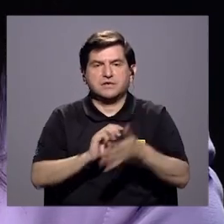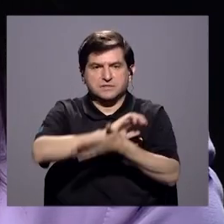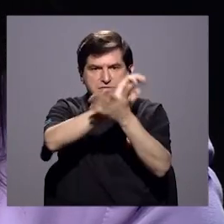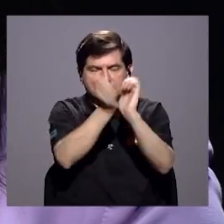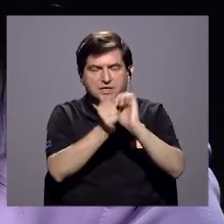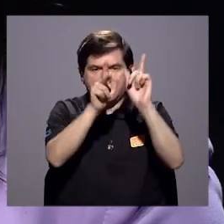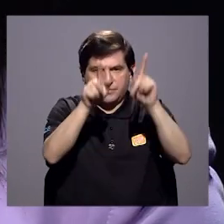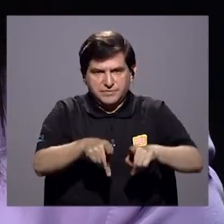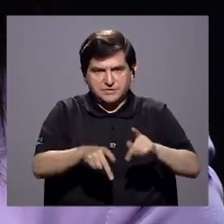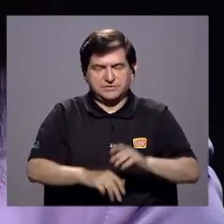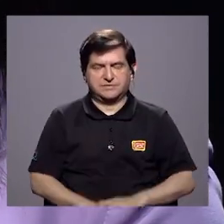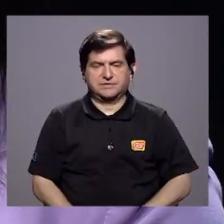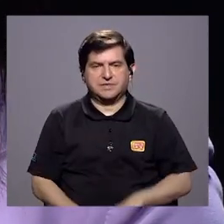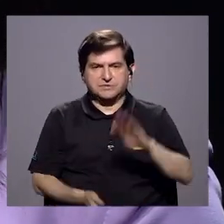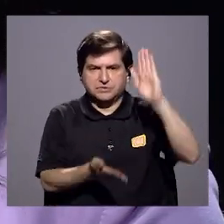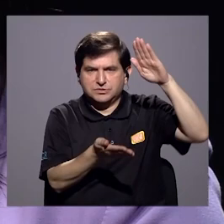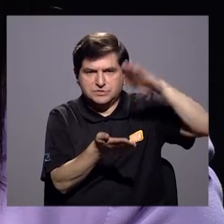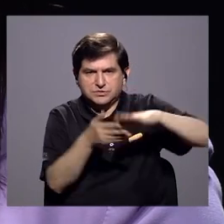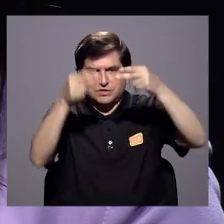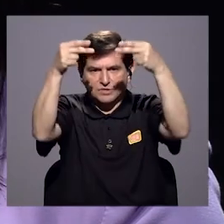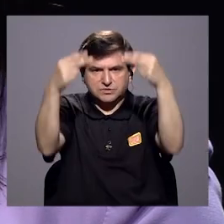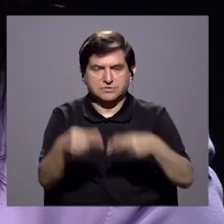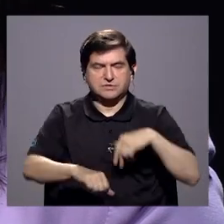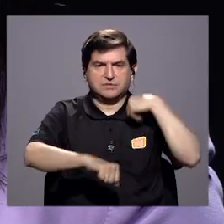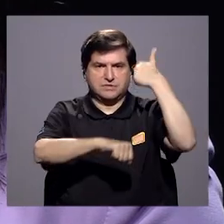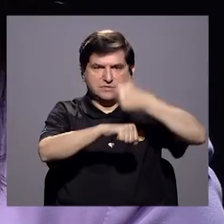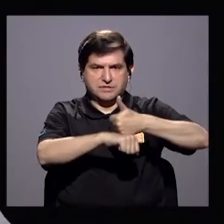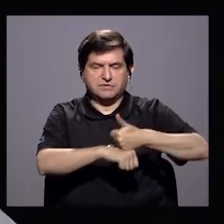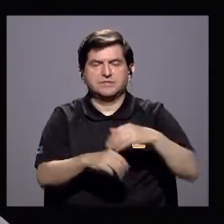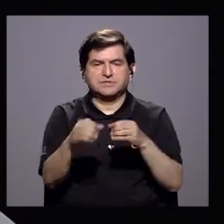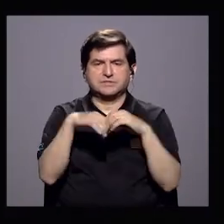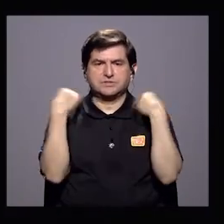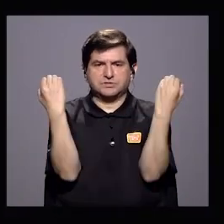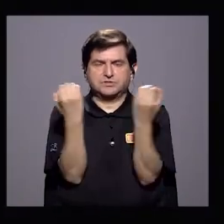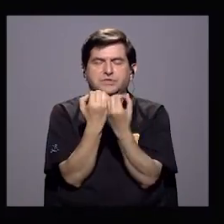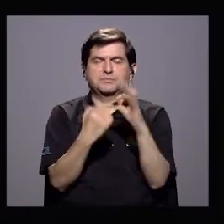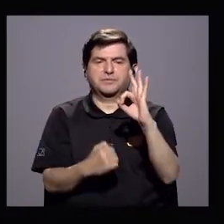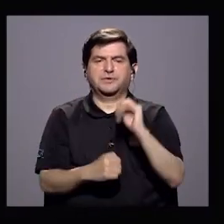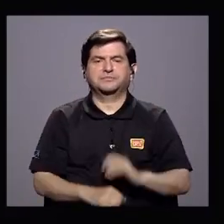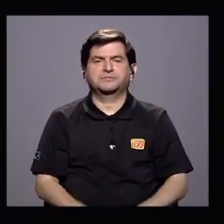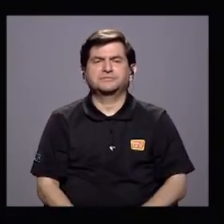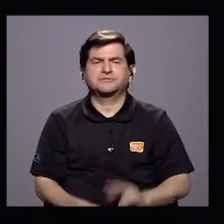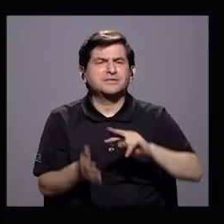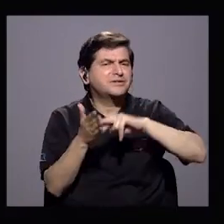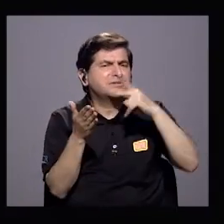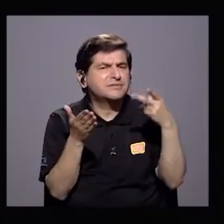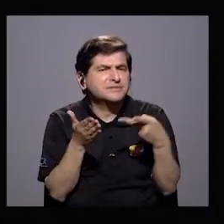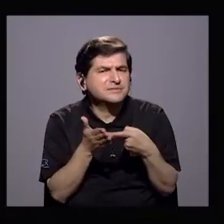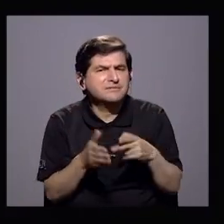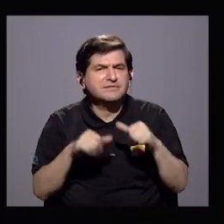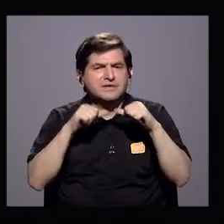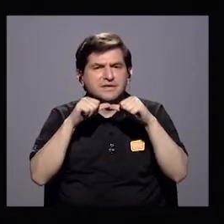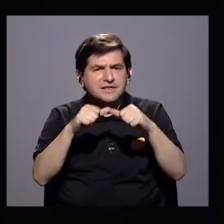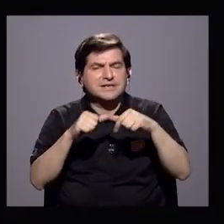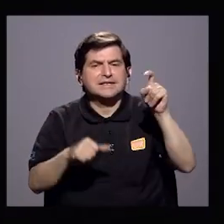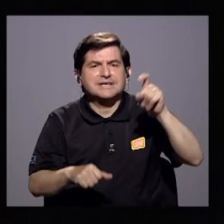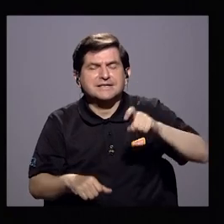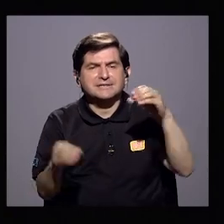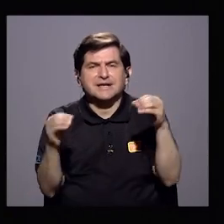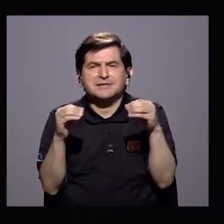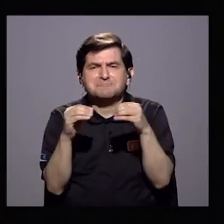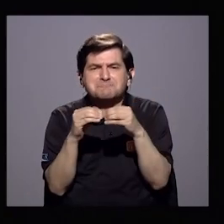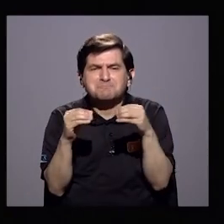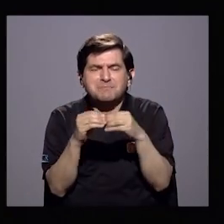movilización de la gente para reducir planilla y tratar de estabilizar la organización. Lo que me quiere decir, doña Andrea, es que todavía estamos a necesidad de más o